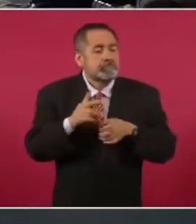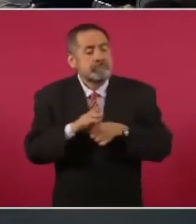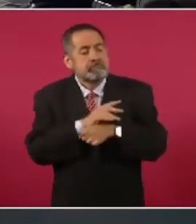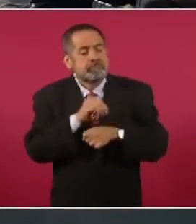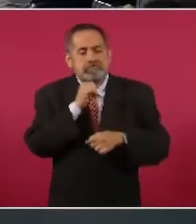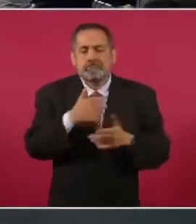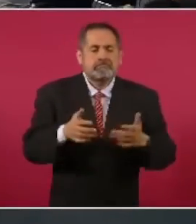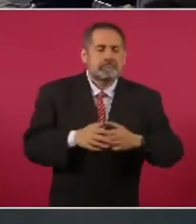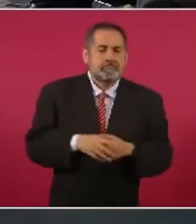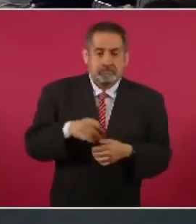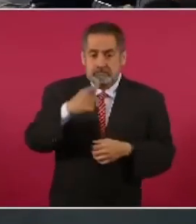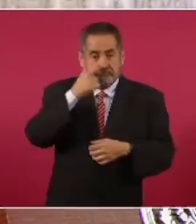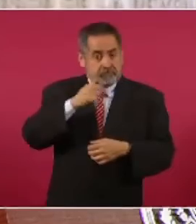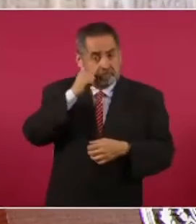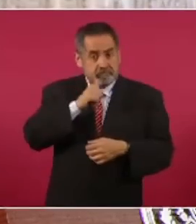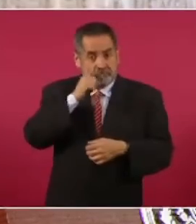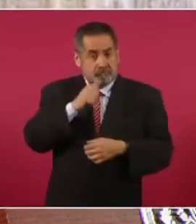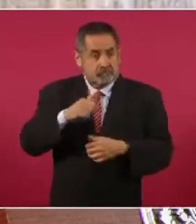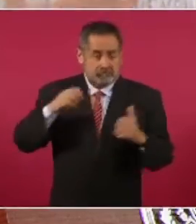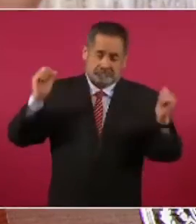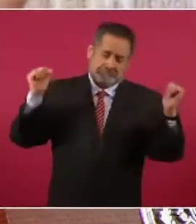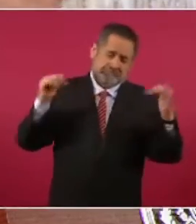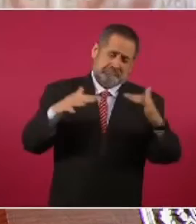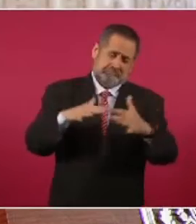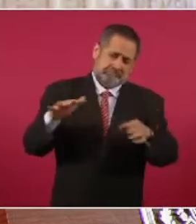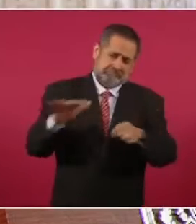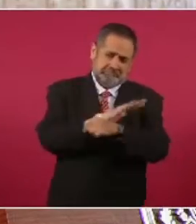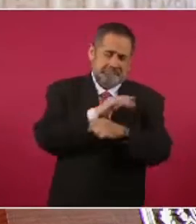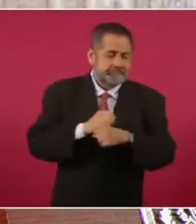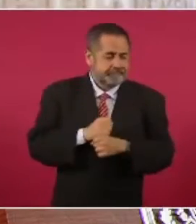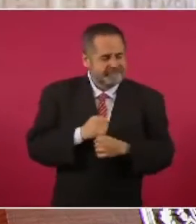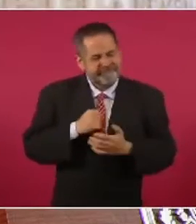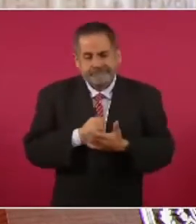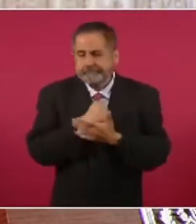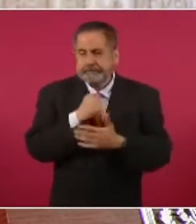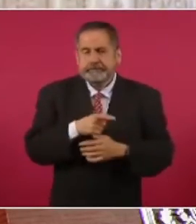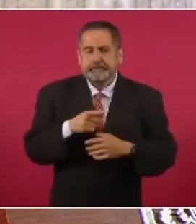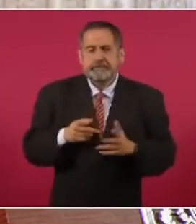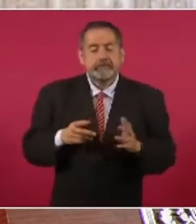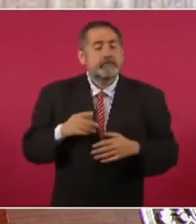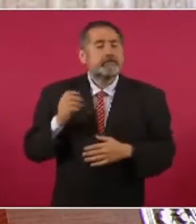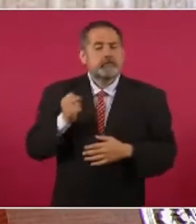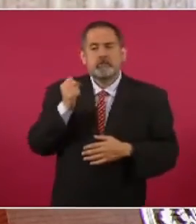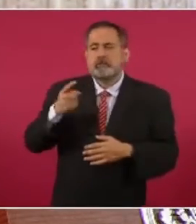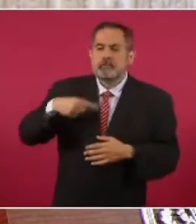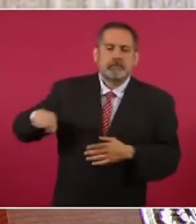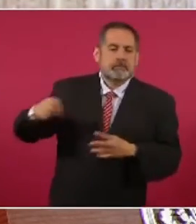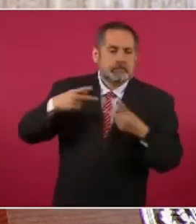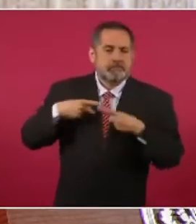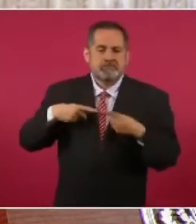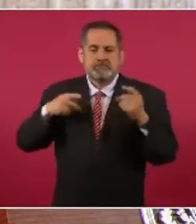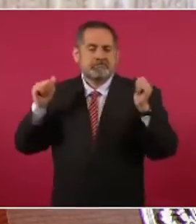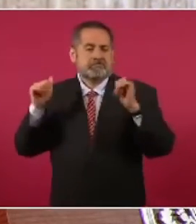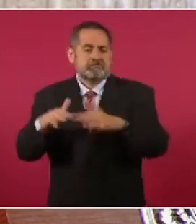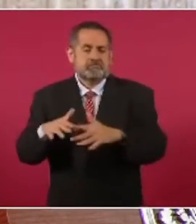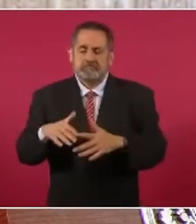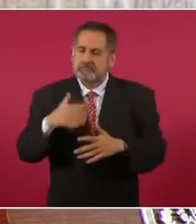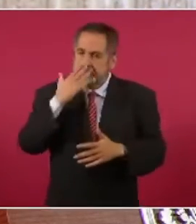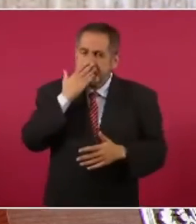Y siempre se llenaba. Se quedaban con las ganas. Afortunadamente, yo creo